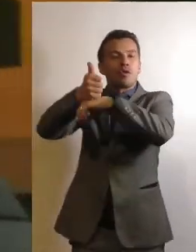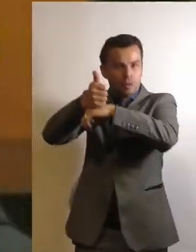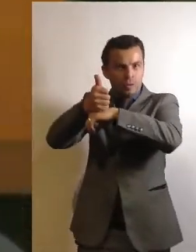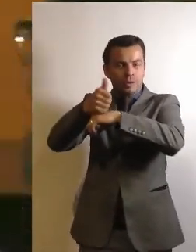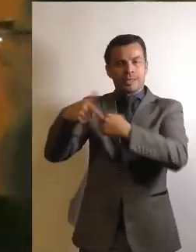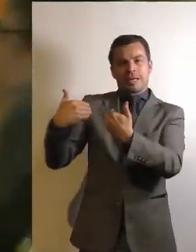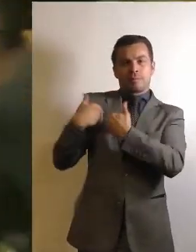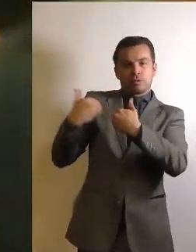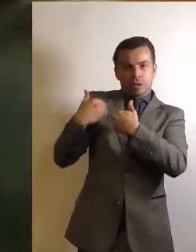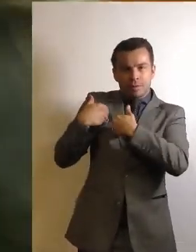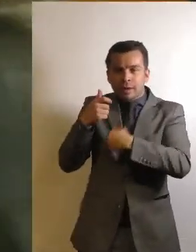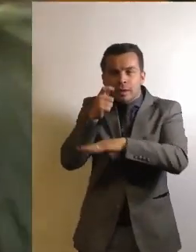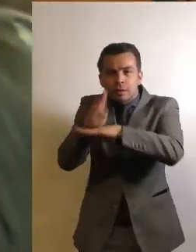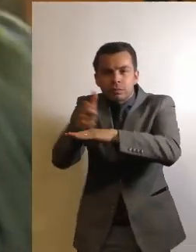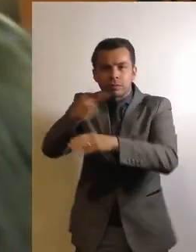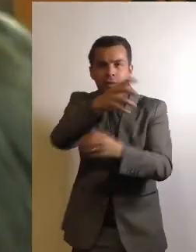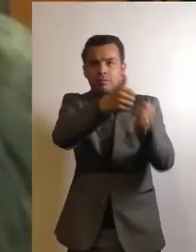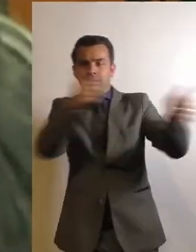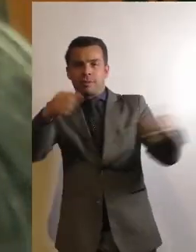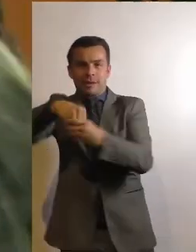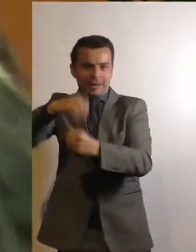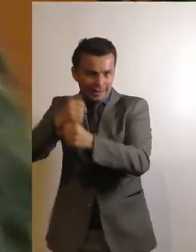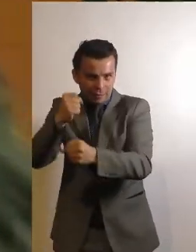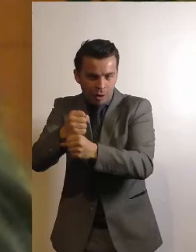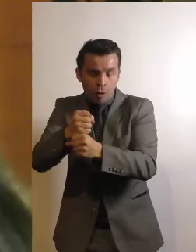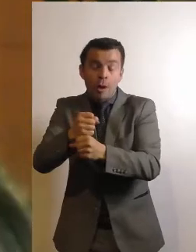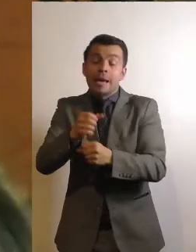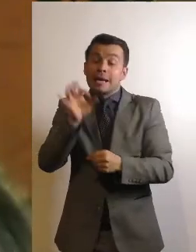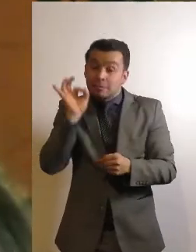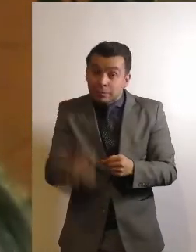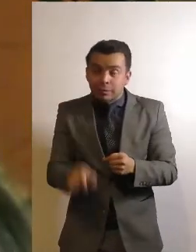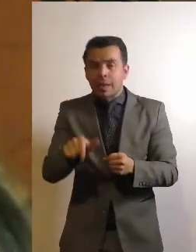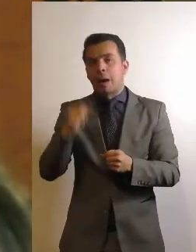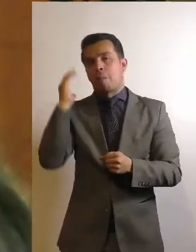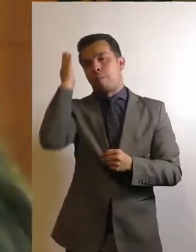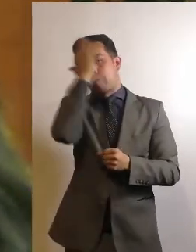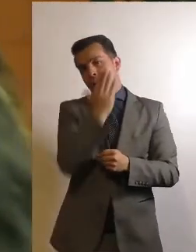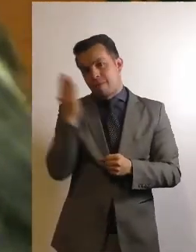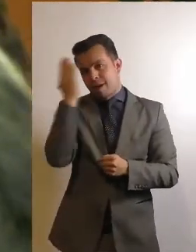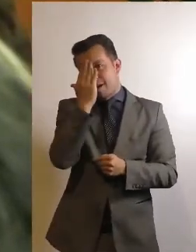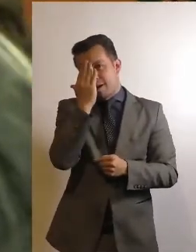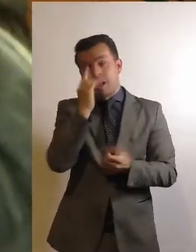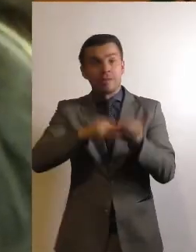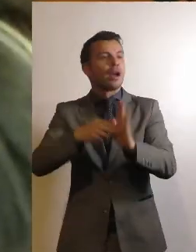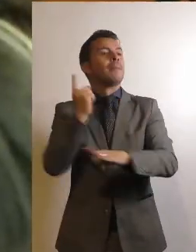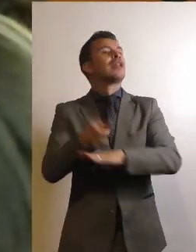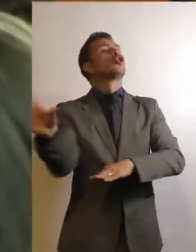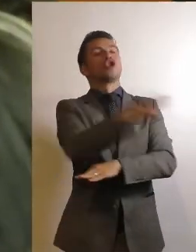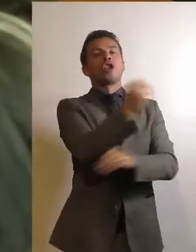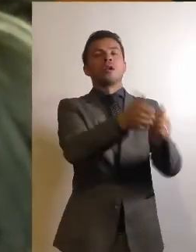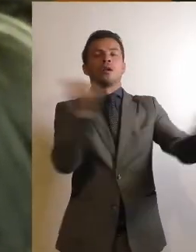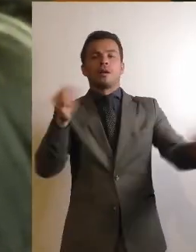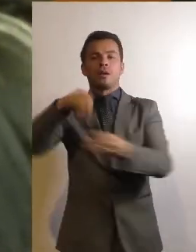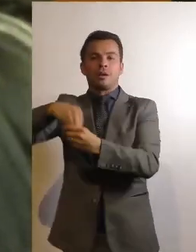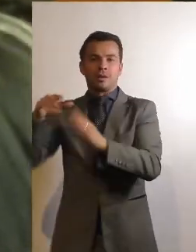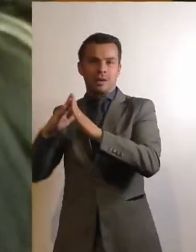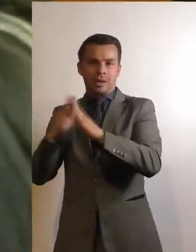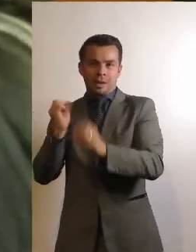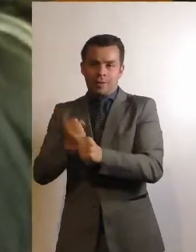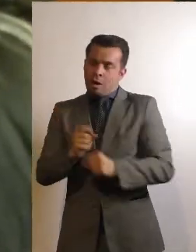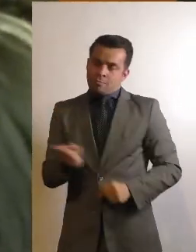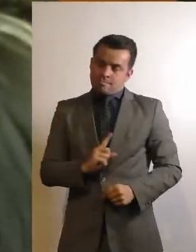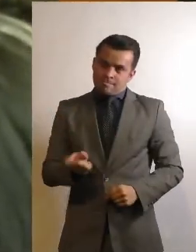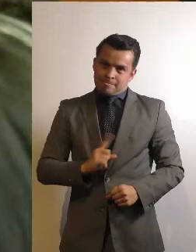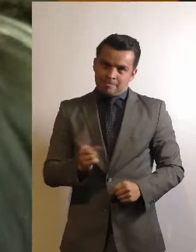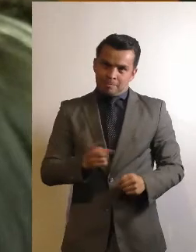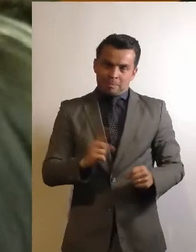una prueba piloto. Vamos poco a poco, no nos vamos a lanzar todos al teletrabajo. Vamos a iniciar con un grupo más o menos